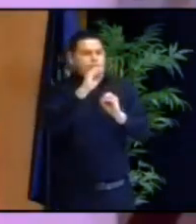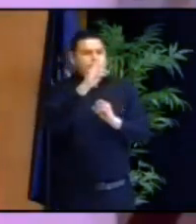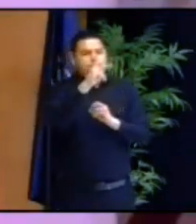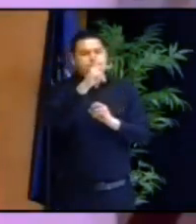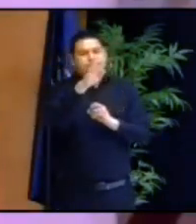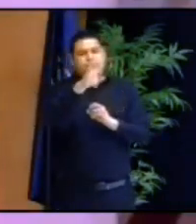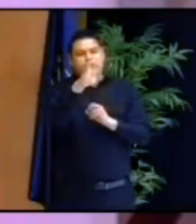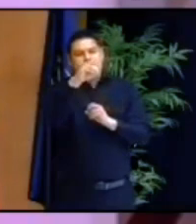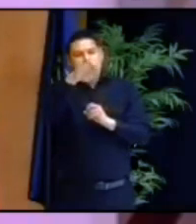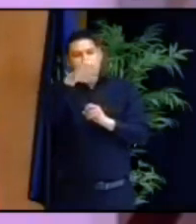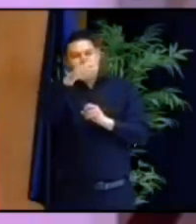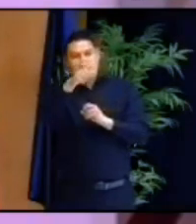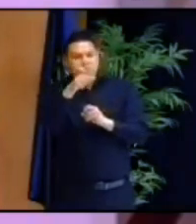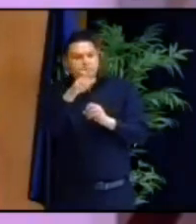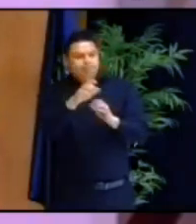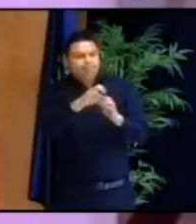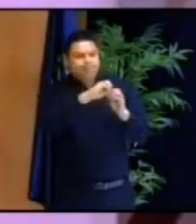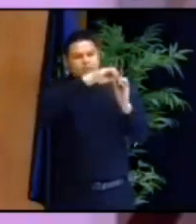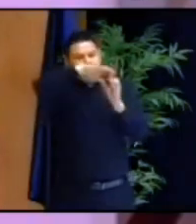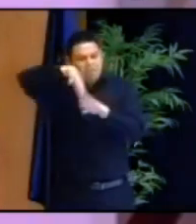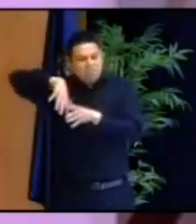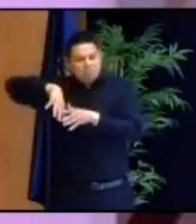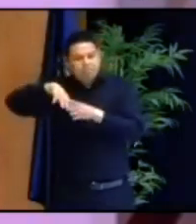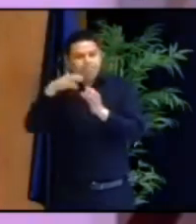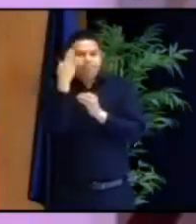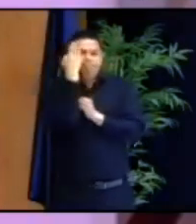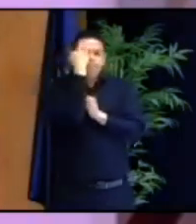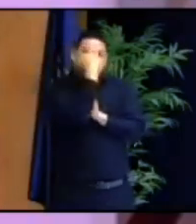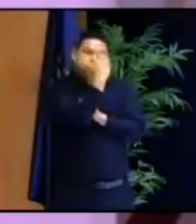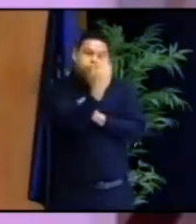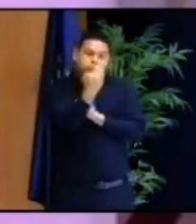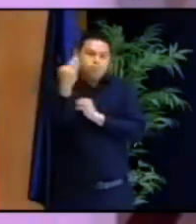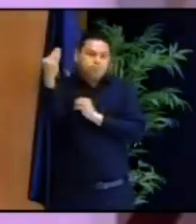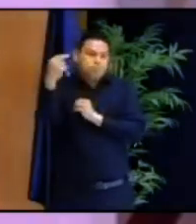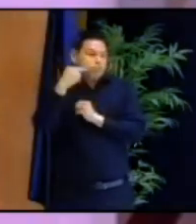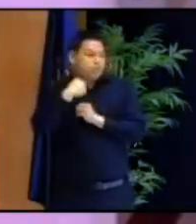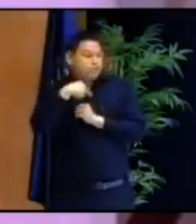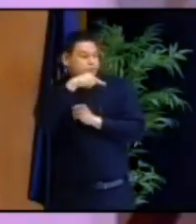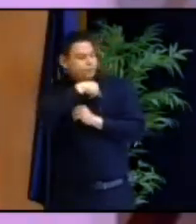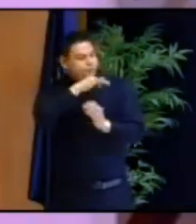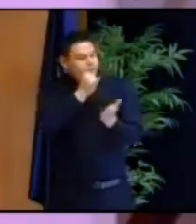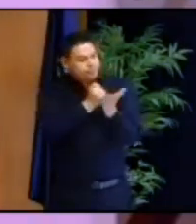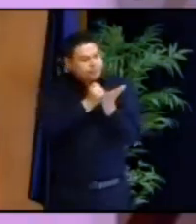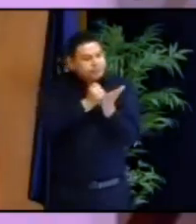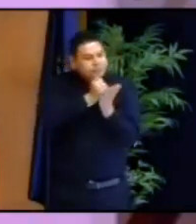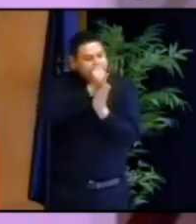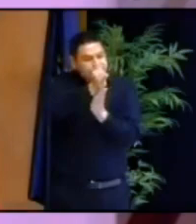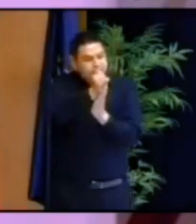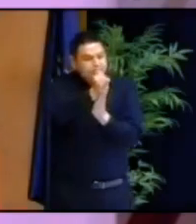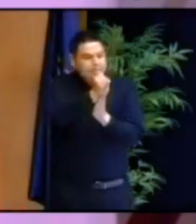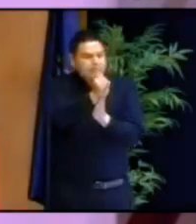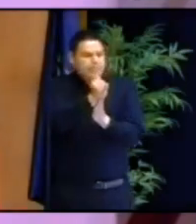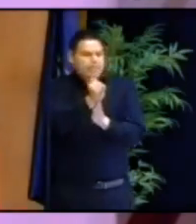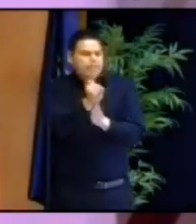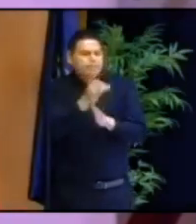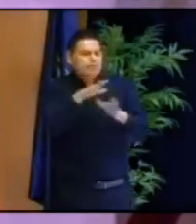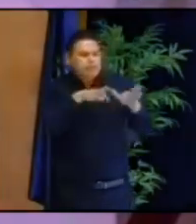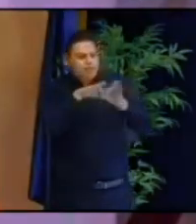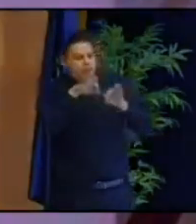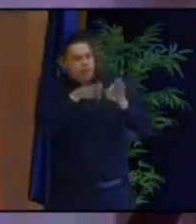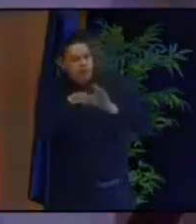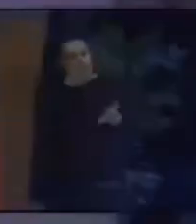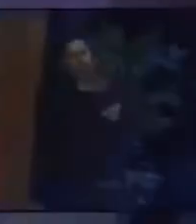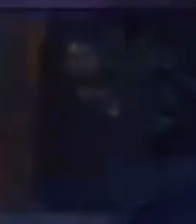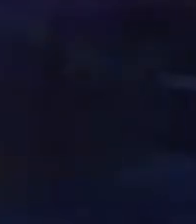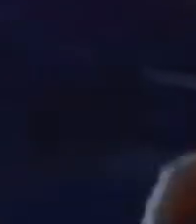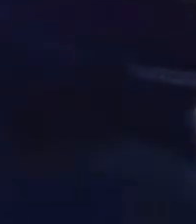Se dejaron abandonadas por mucho tiempo y nosotros decidimos no solamente invertir en ellas, sino permitir